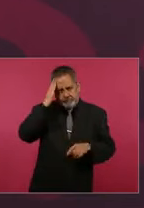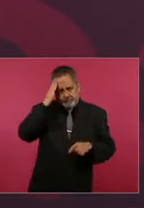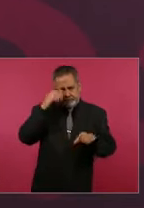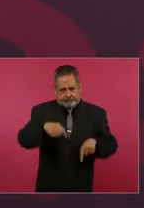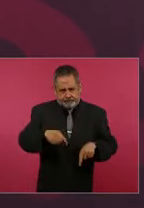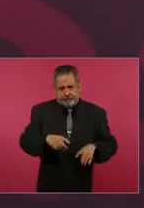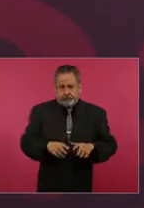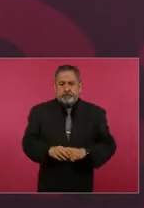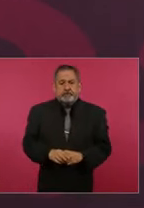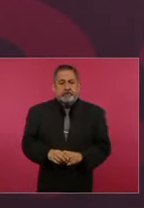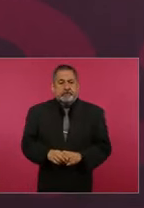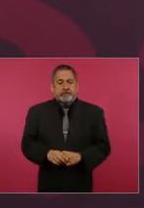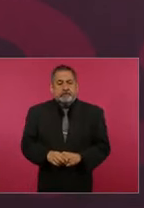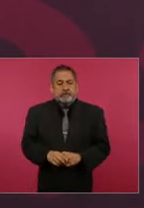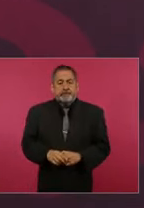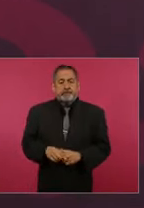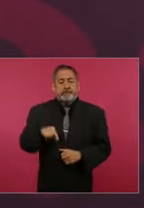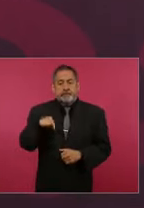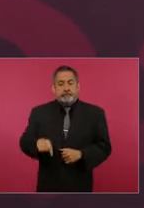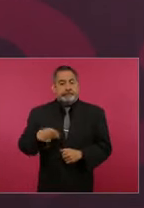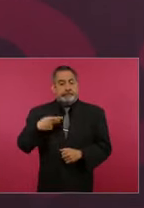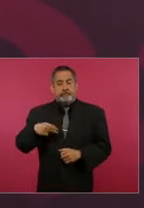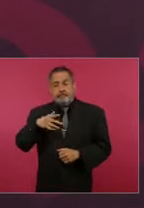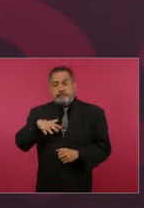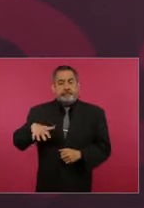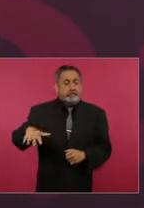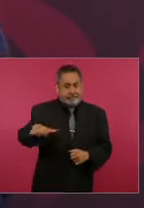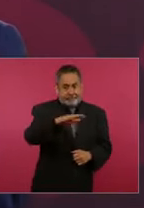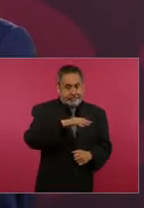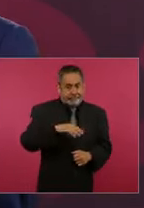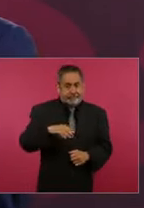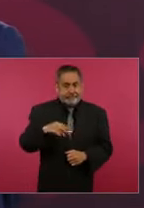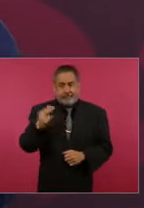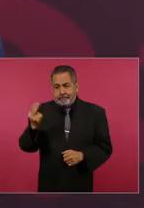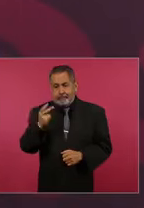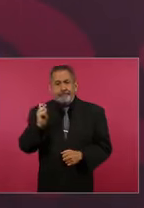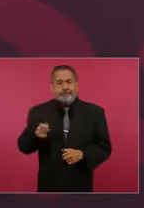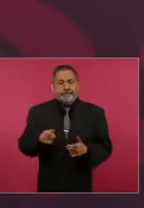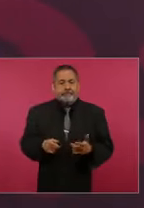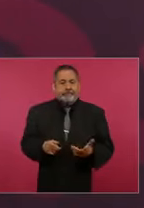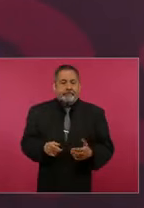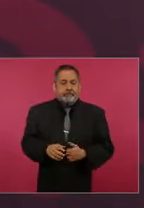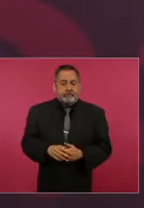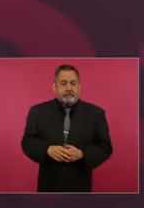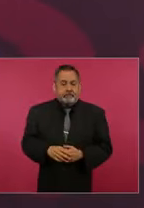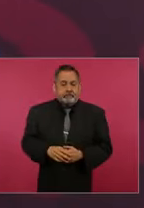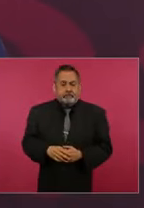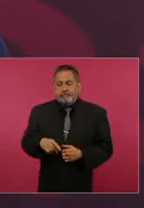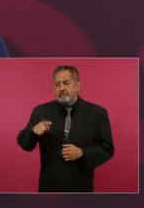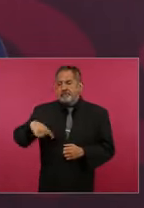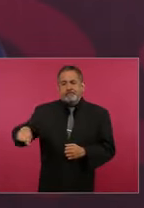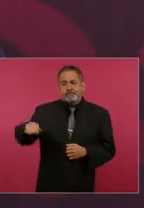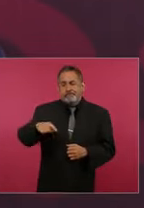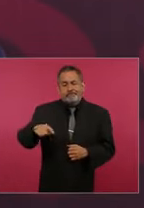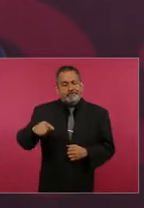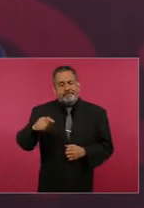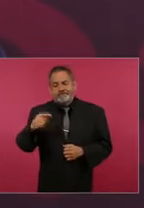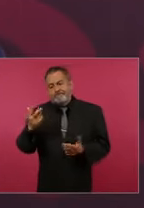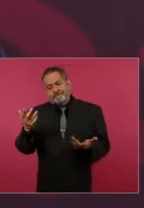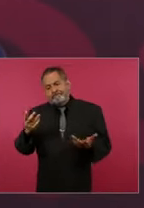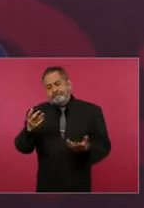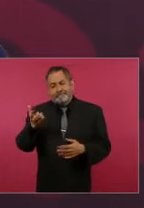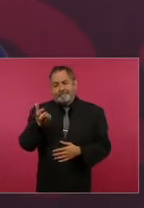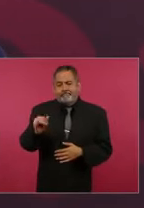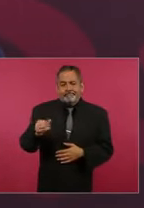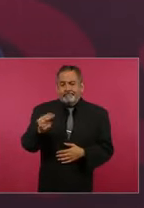aquí la gente por necesidad tiene que pasar mucho tiempo